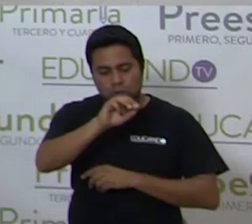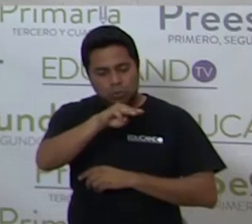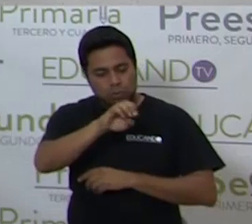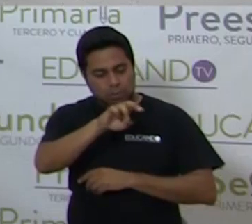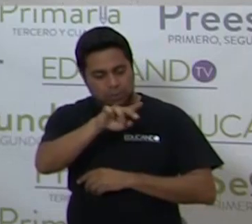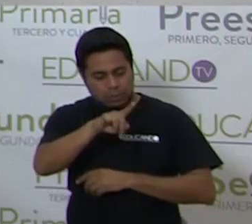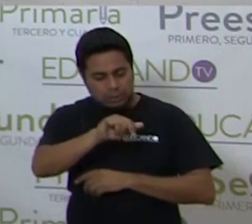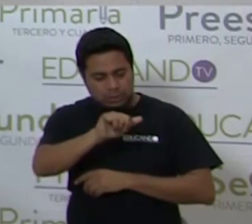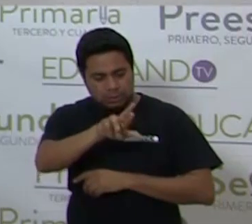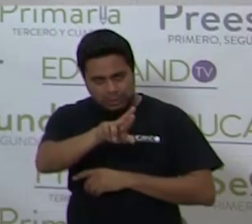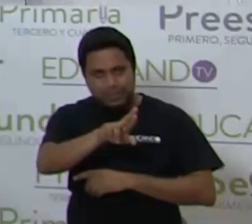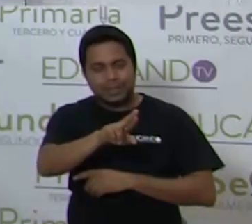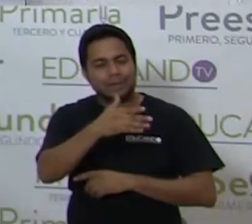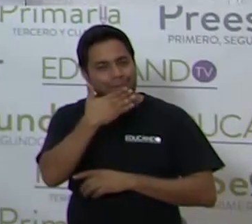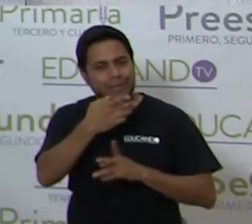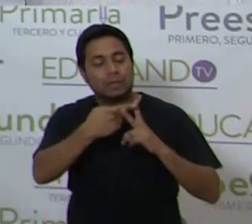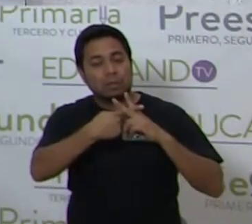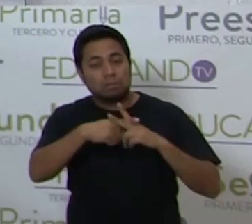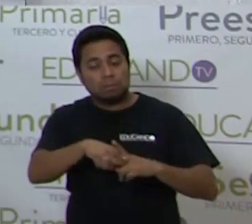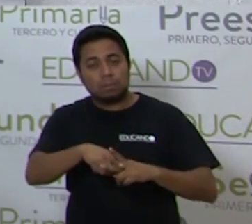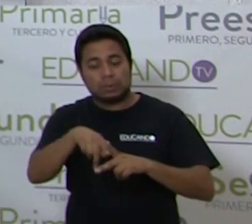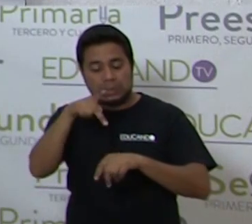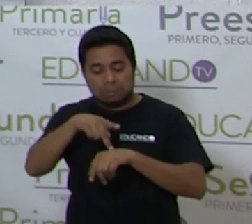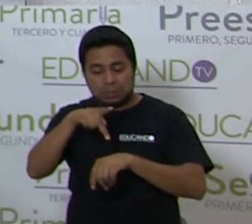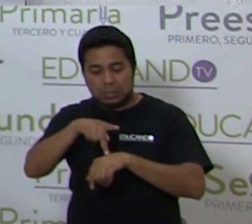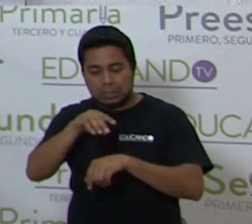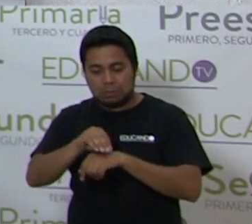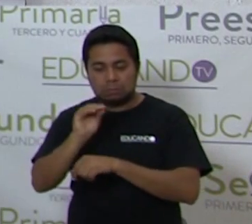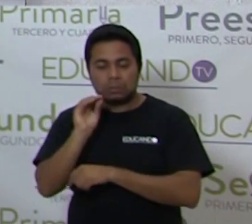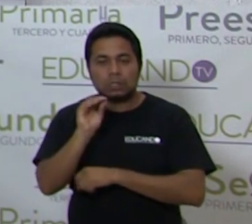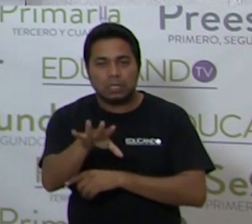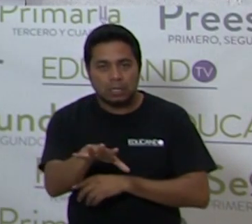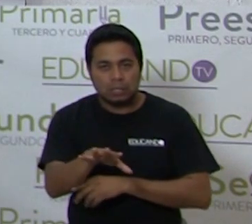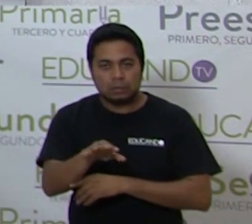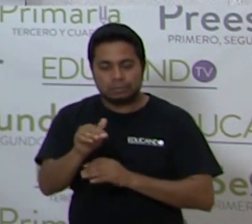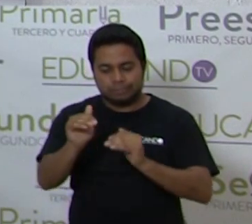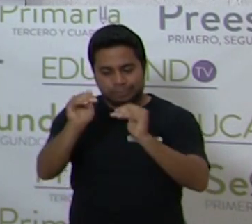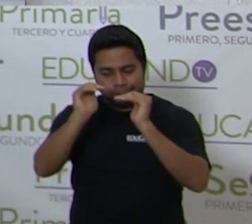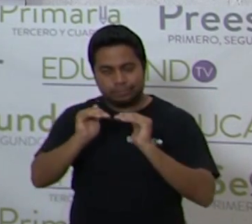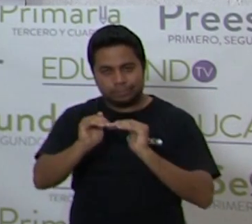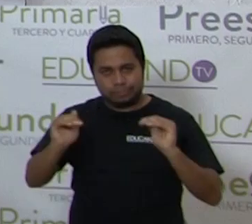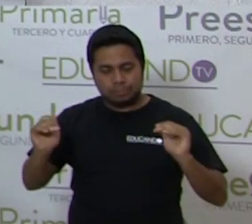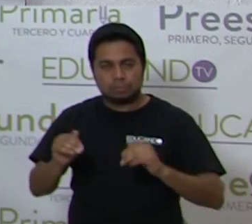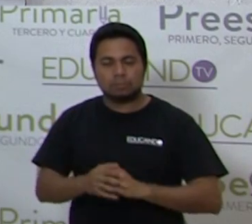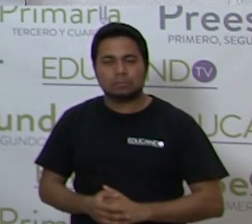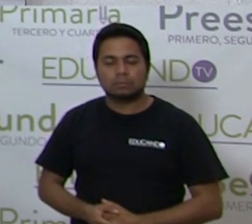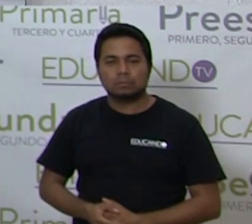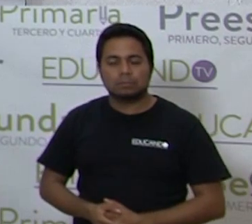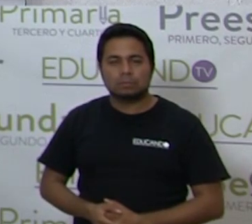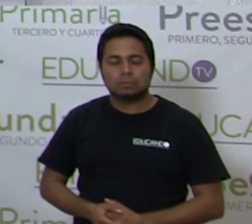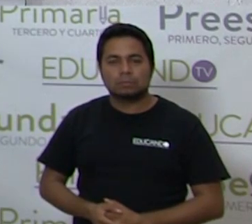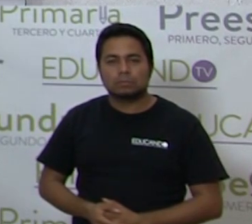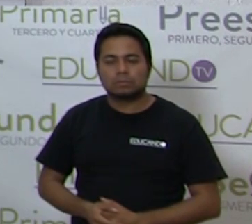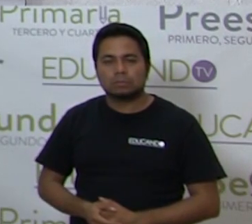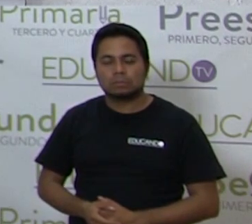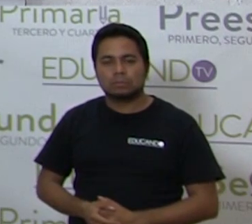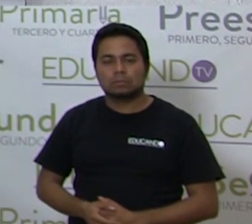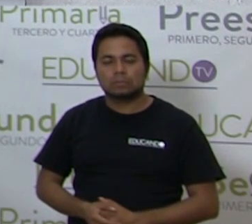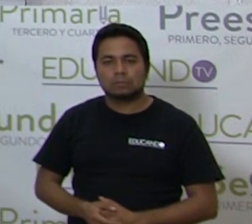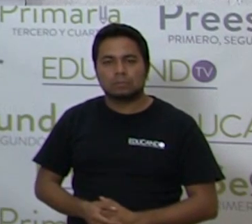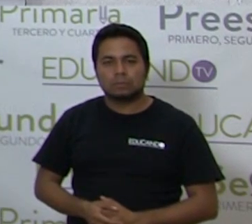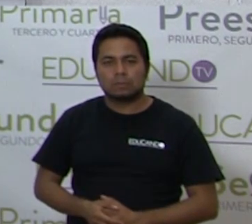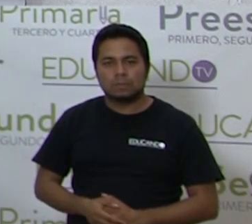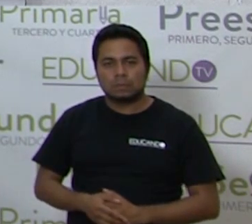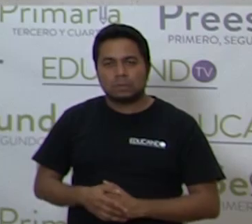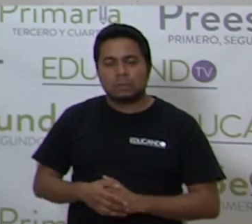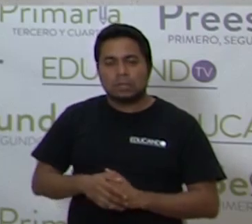arrojando una piedrita. Muy bien. Vamos con el penúltimo. No pises un lugar